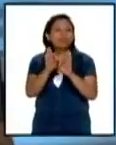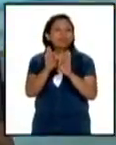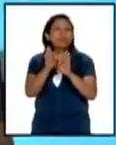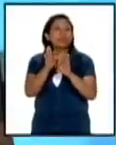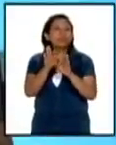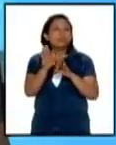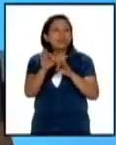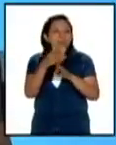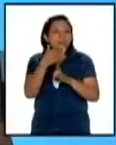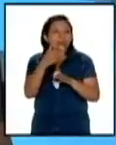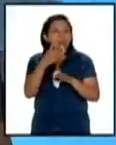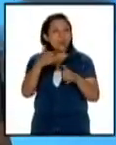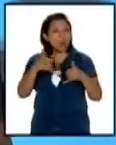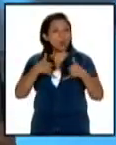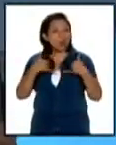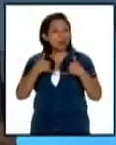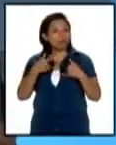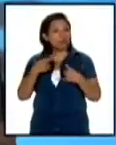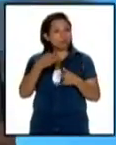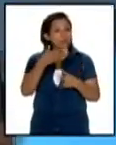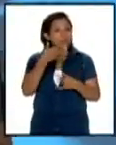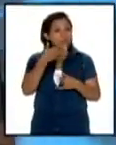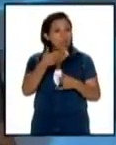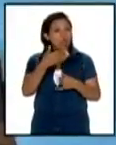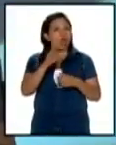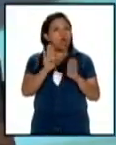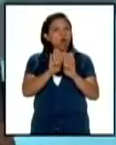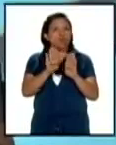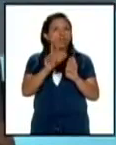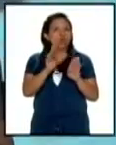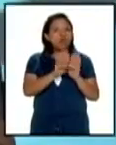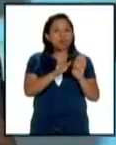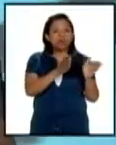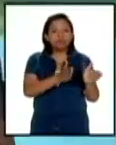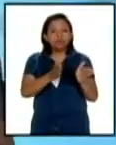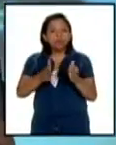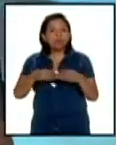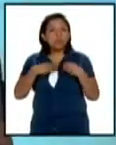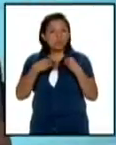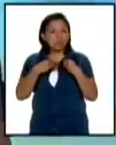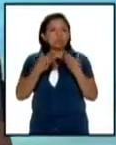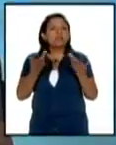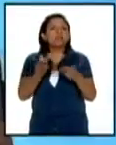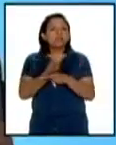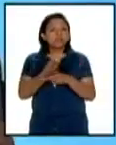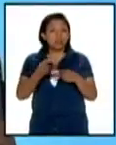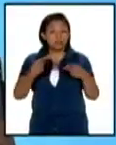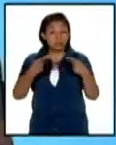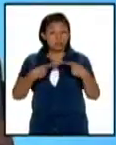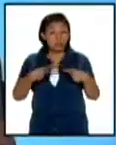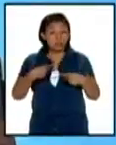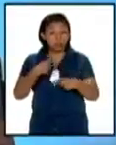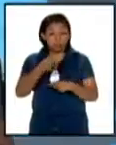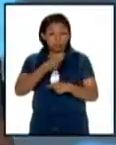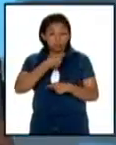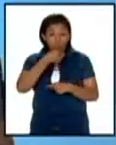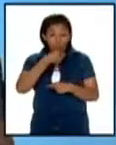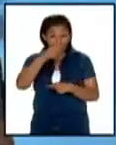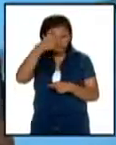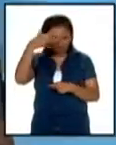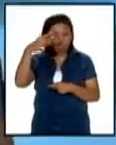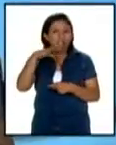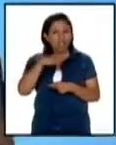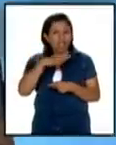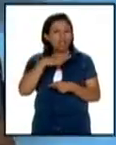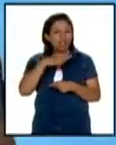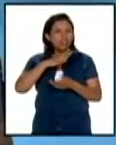donde la juventud se ve como atributo y no como una etapa de la vida, las personas adultas mayores son víctimas de distintas formas de